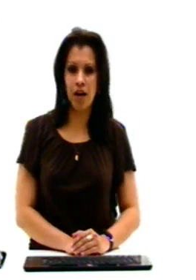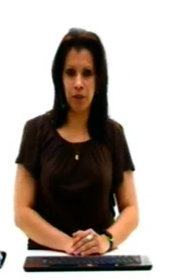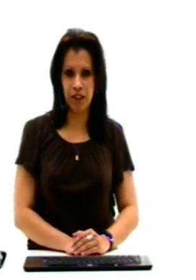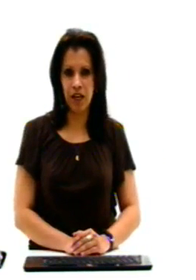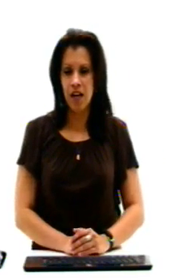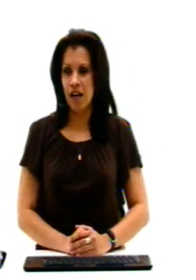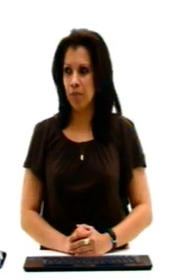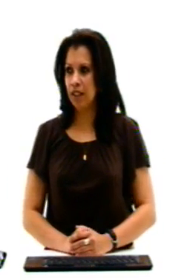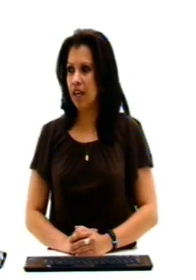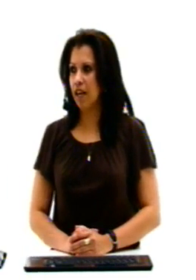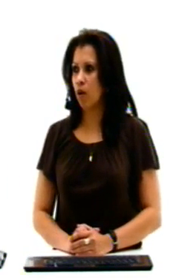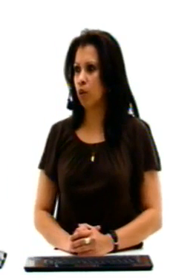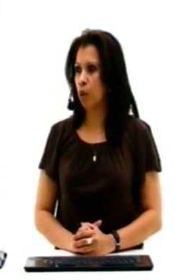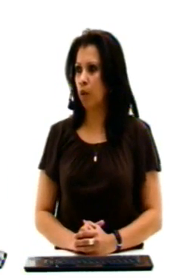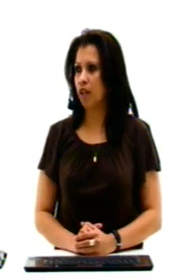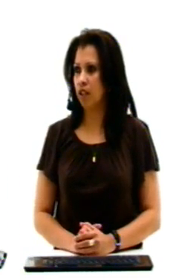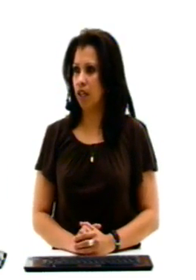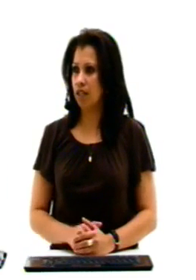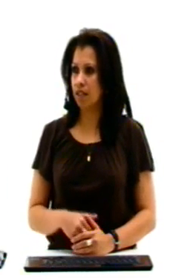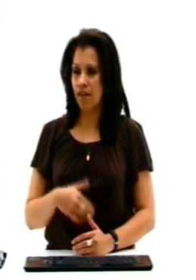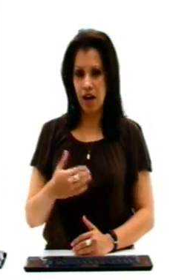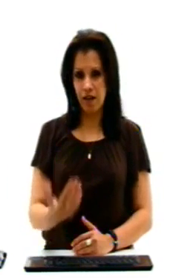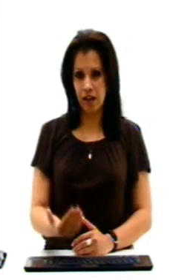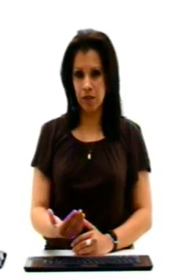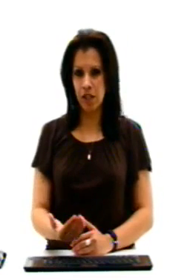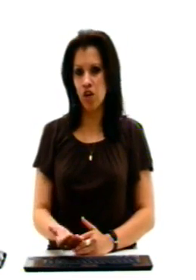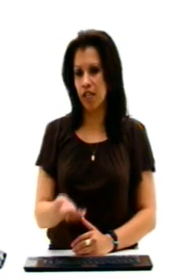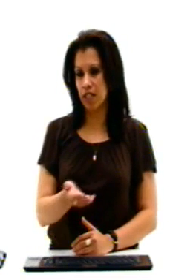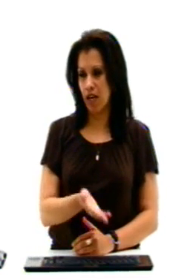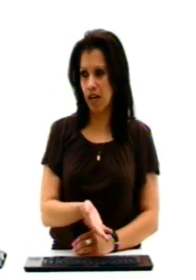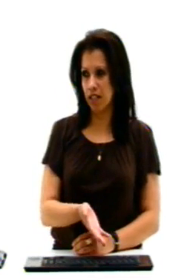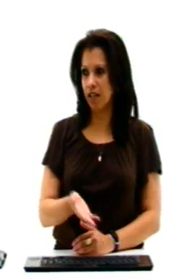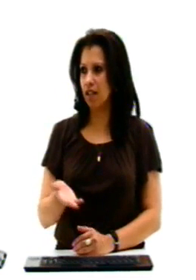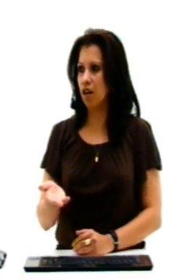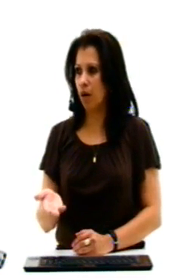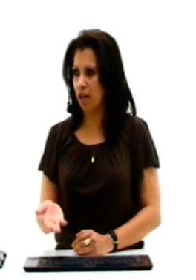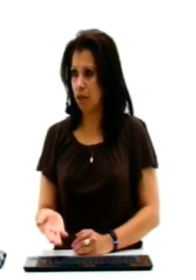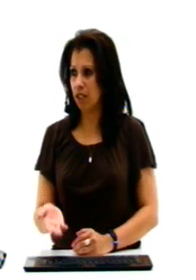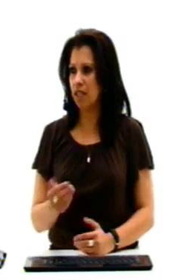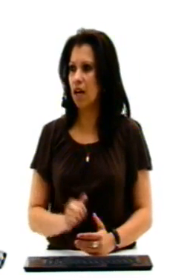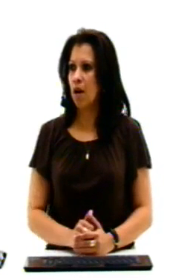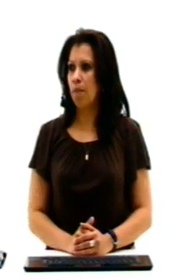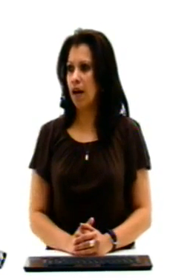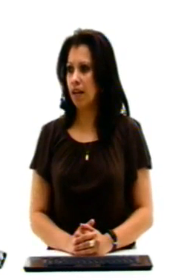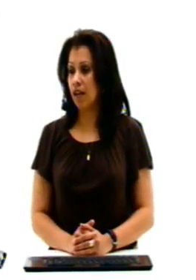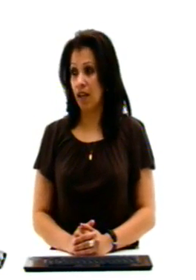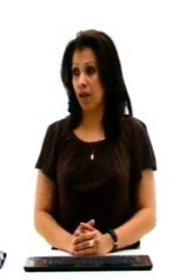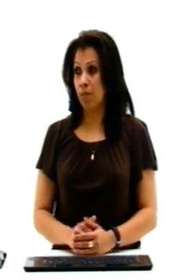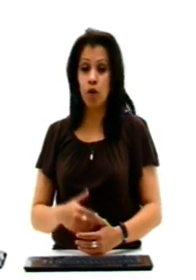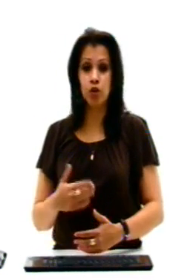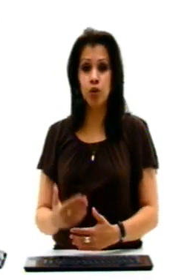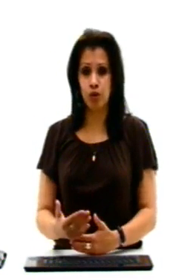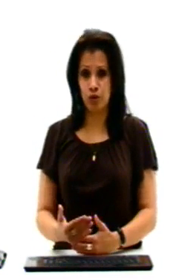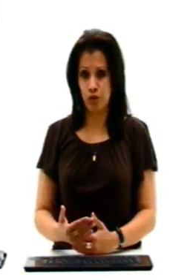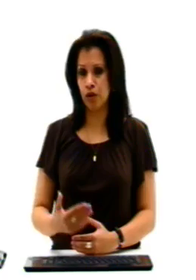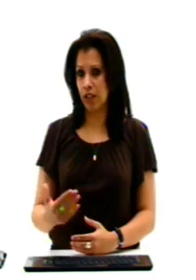consistió la Mita la Mita era cuando un grupo de indígenas trabajaban al español ya sea en la hacienda o en las minas para eh